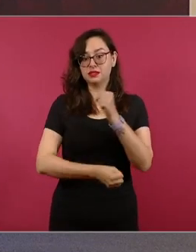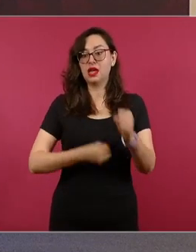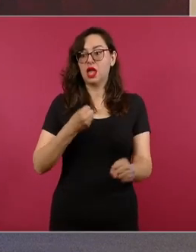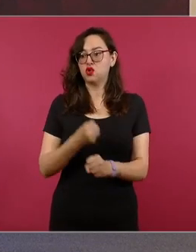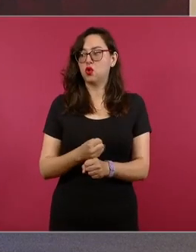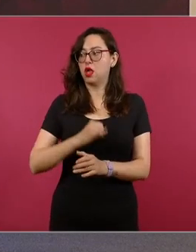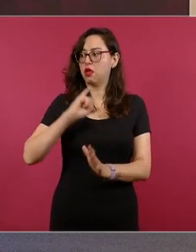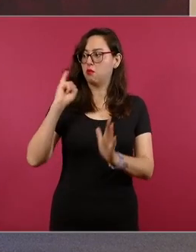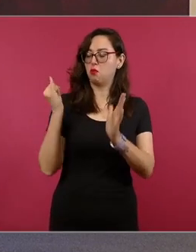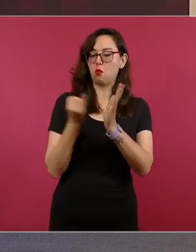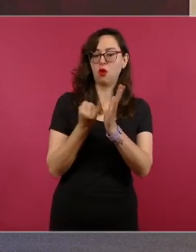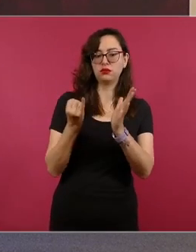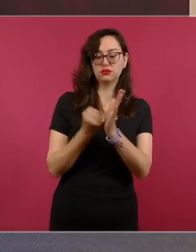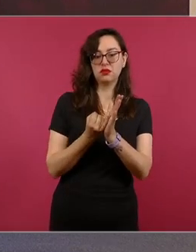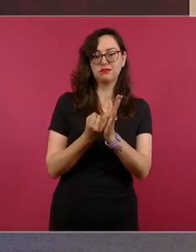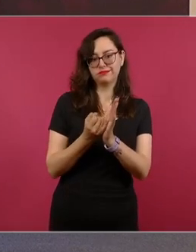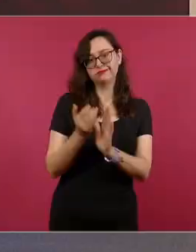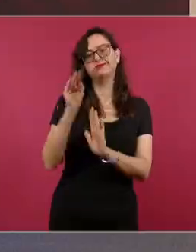Este artículo,